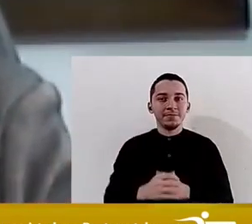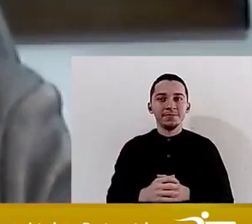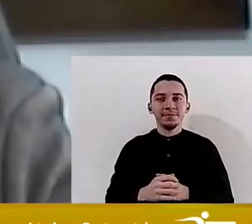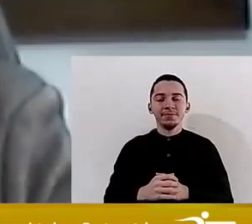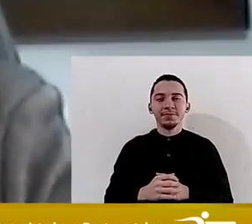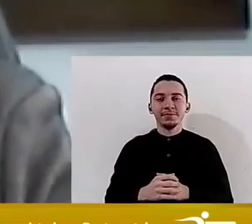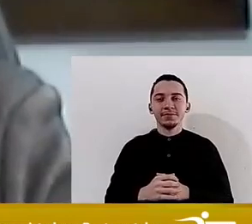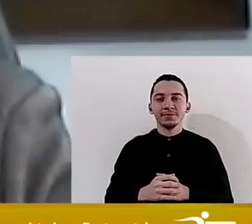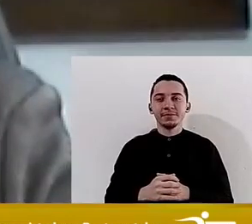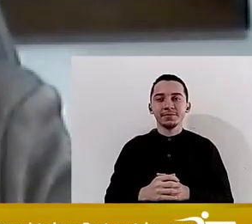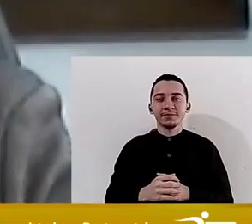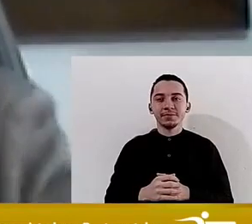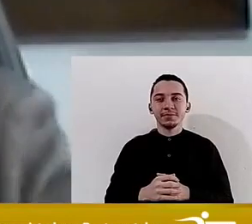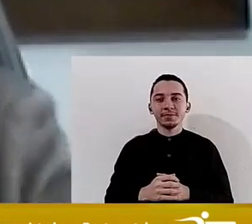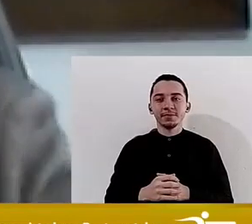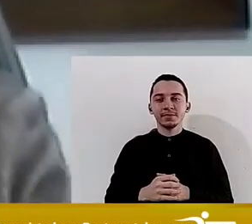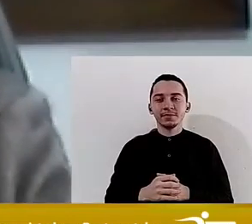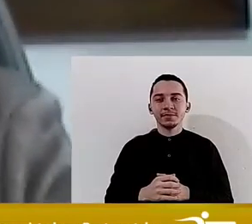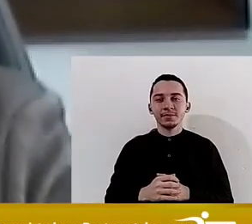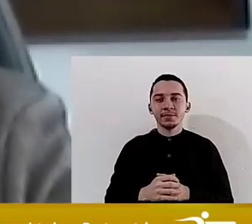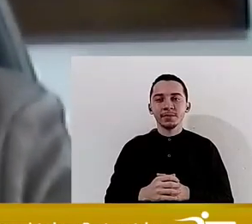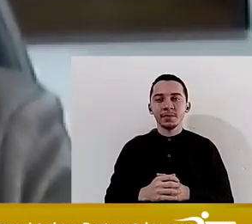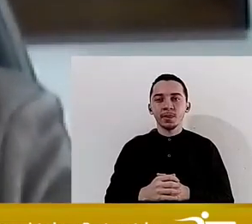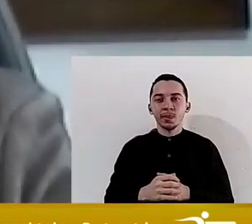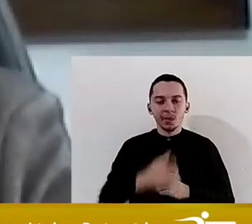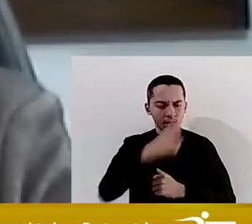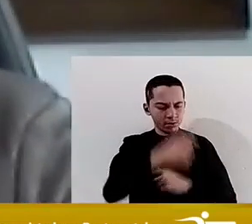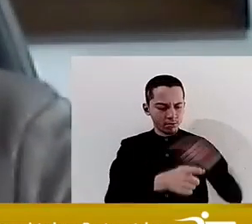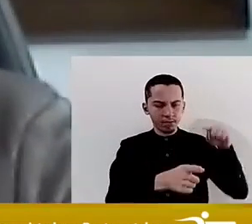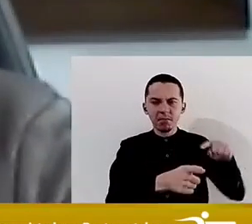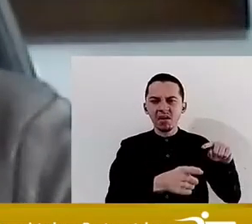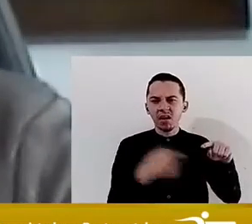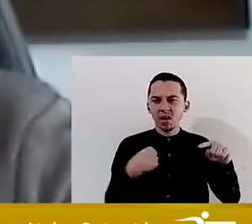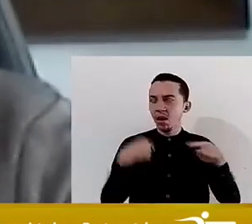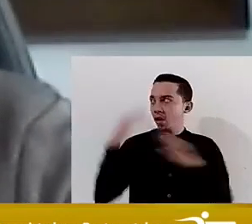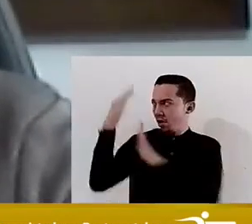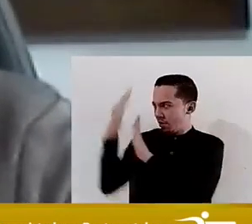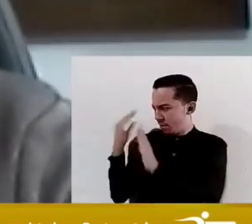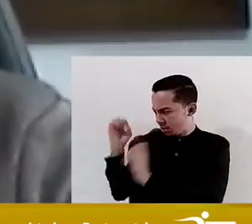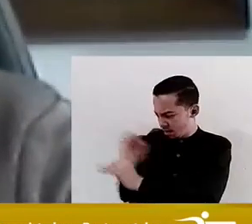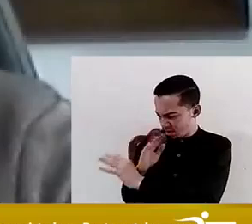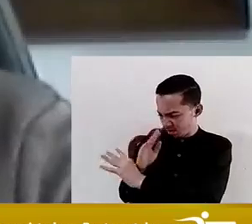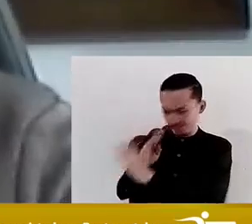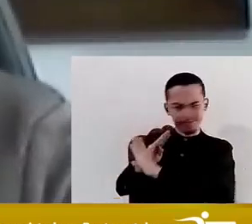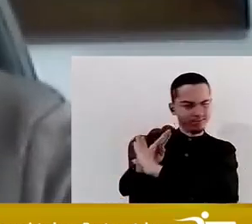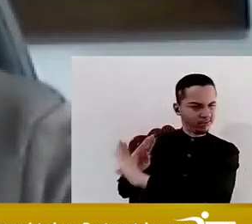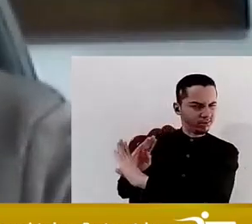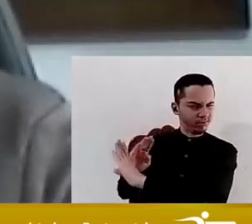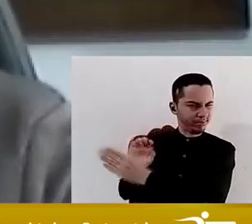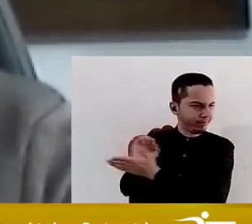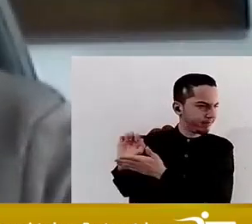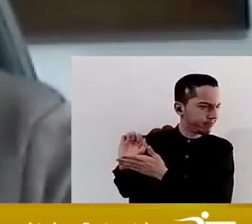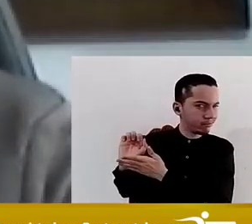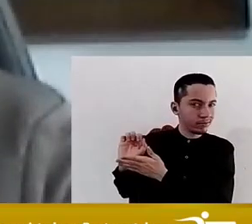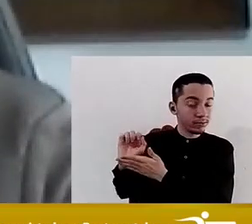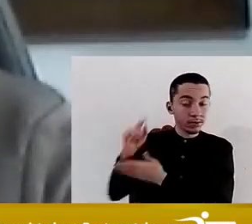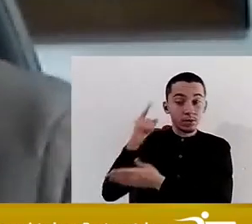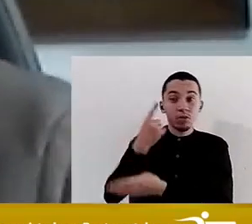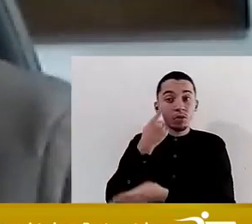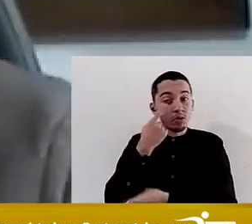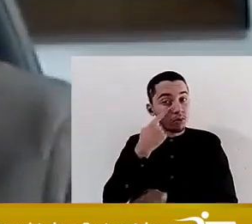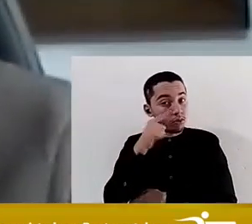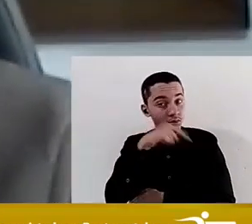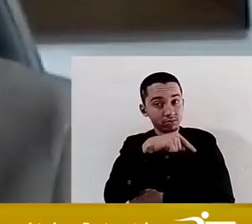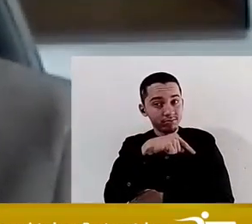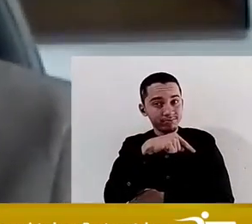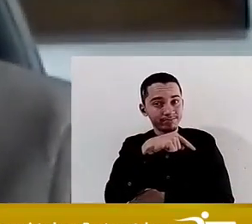hombre a quien la presencia de Dios les extraña, algo no le está funcionando bien.